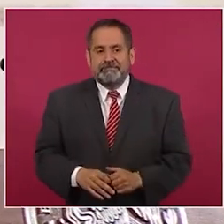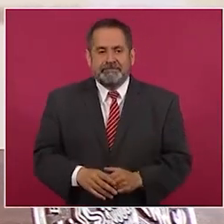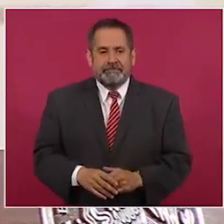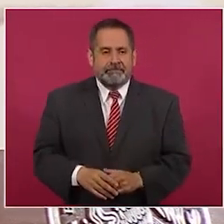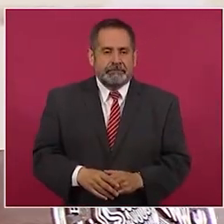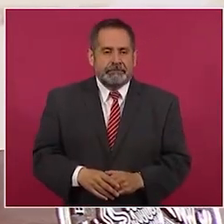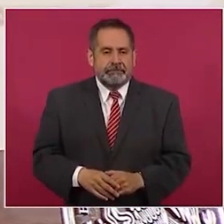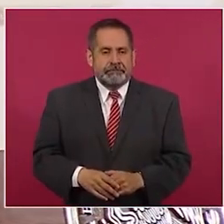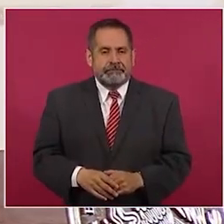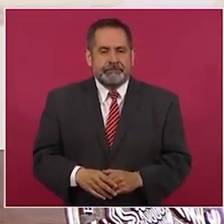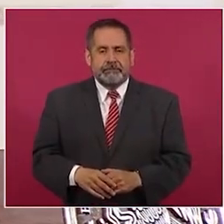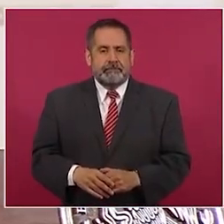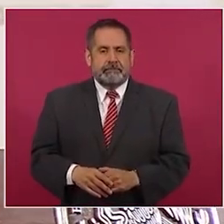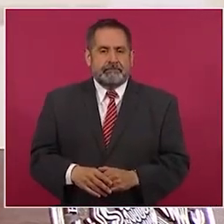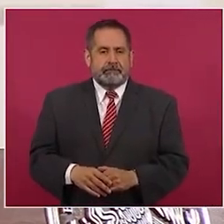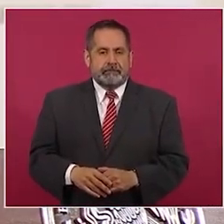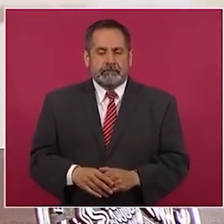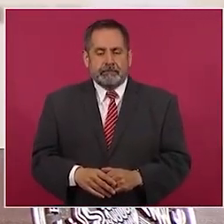pensaron